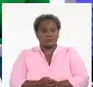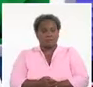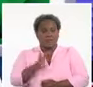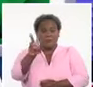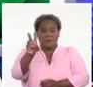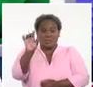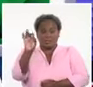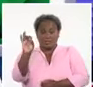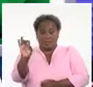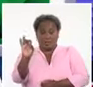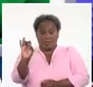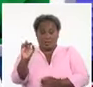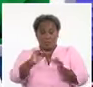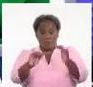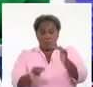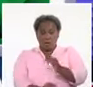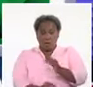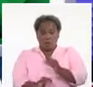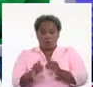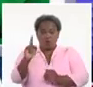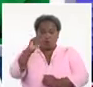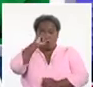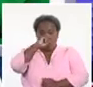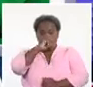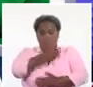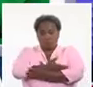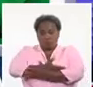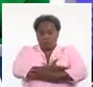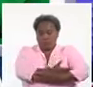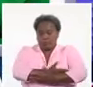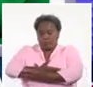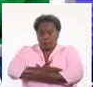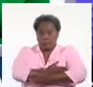27 son menores de un año y ya se acumulan